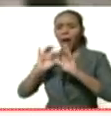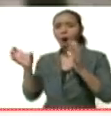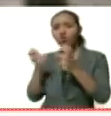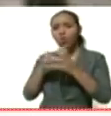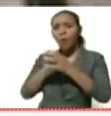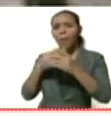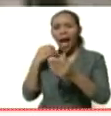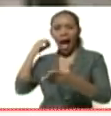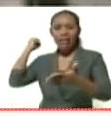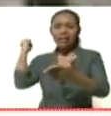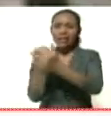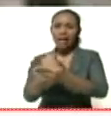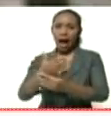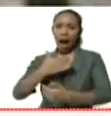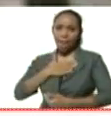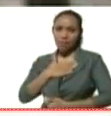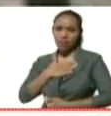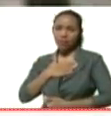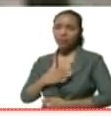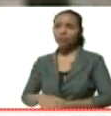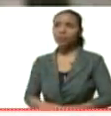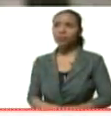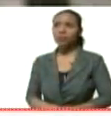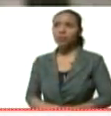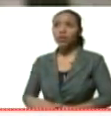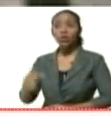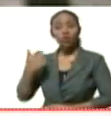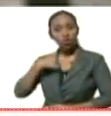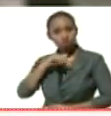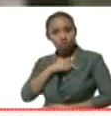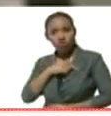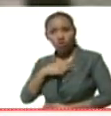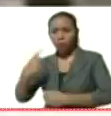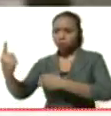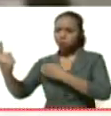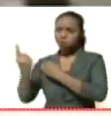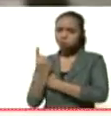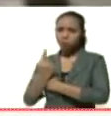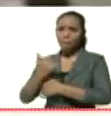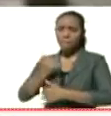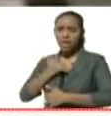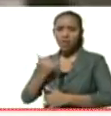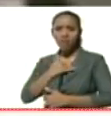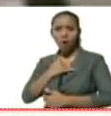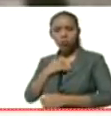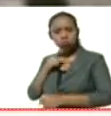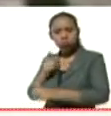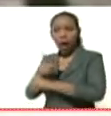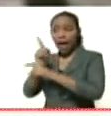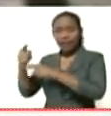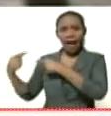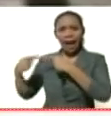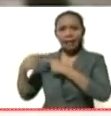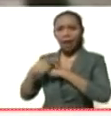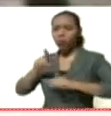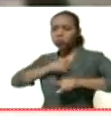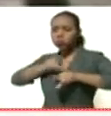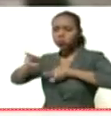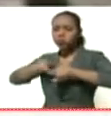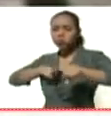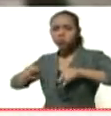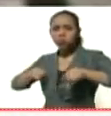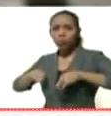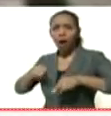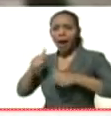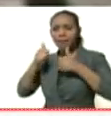para asesinarme, nosotros estamos obligados, a pesar de esa guerra, a coordinar por